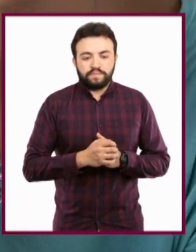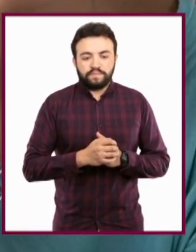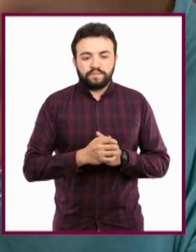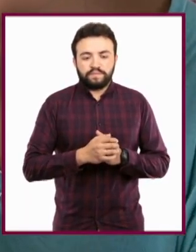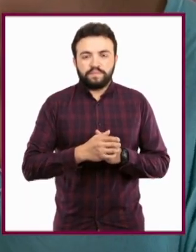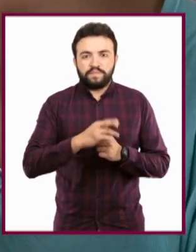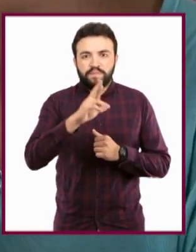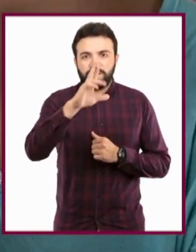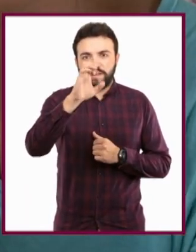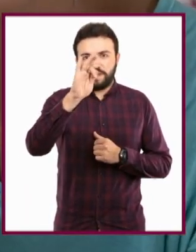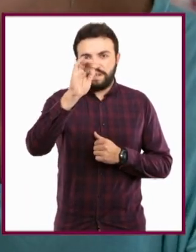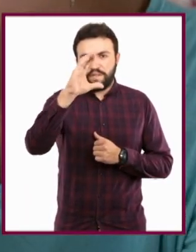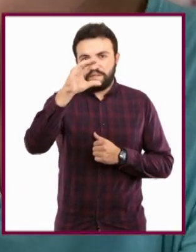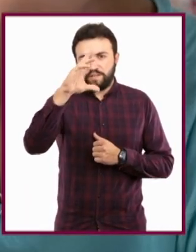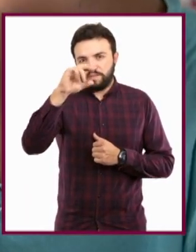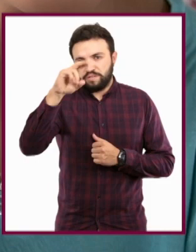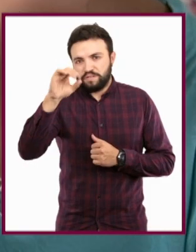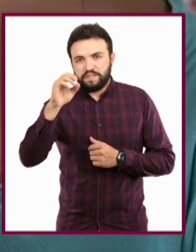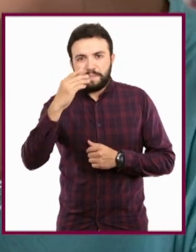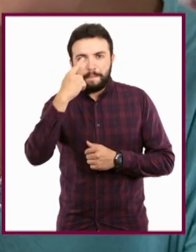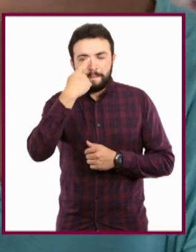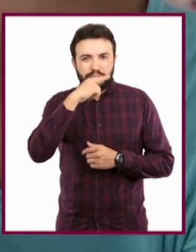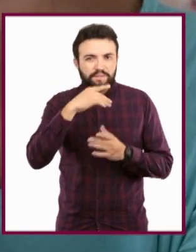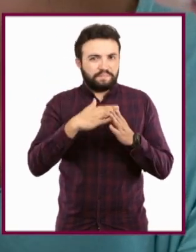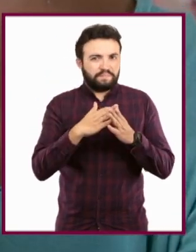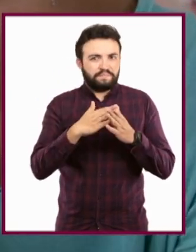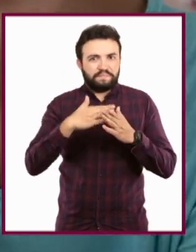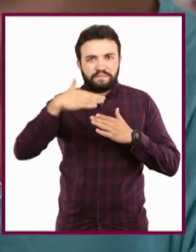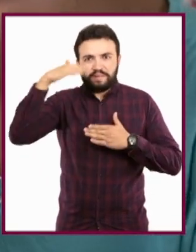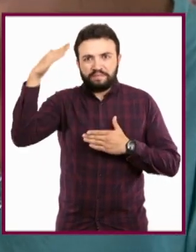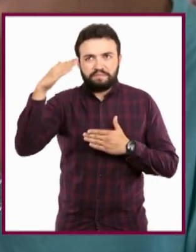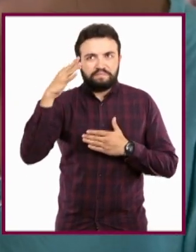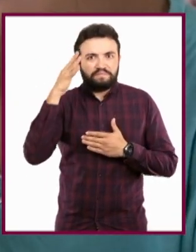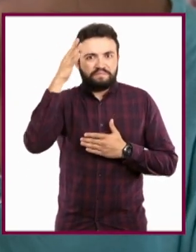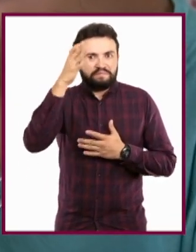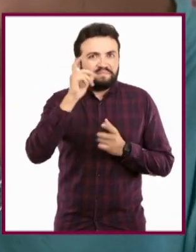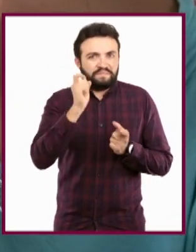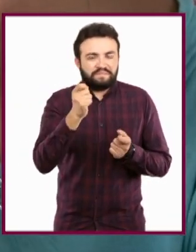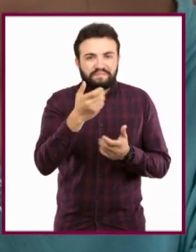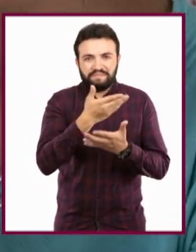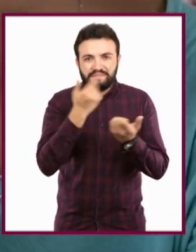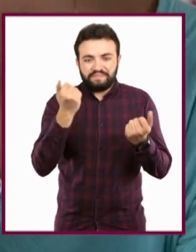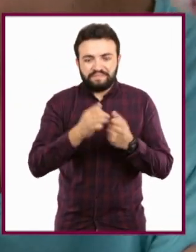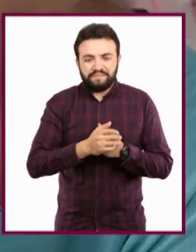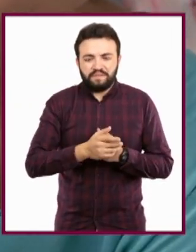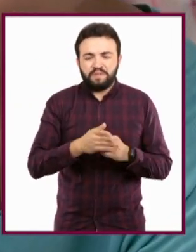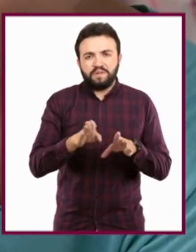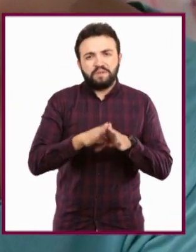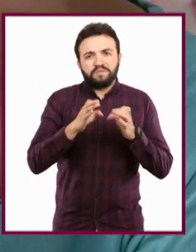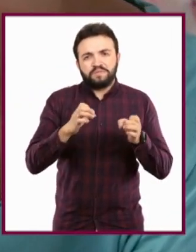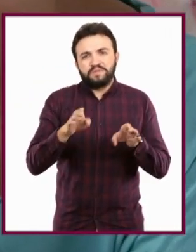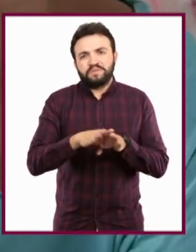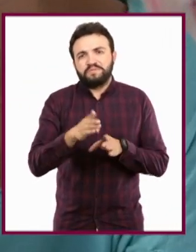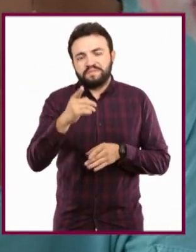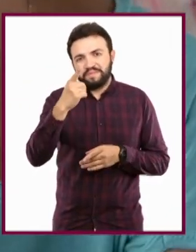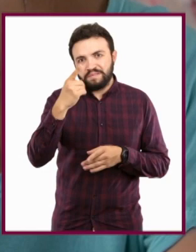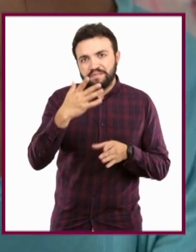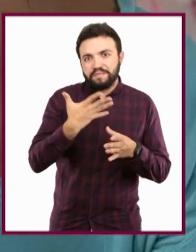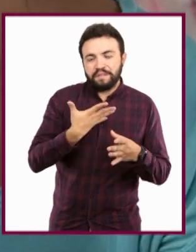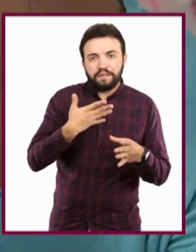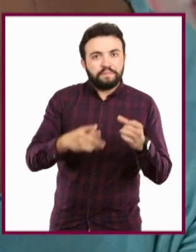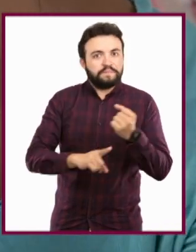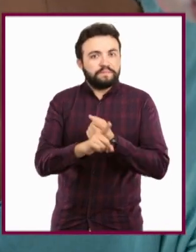¿Refacciones el más allá? Dari, te pasas. ¿Cómo estás, Julie? ¿Cómo vas con tu crisis existencial? Ay, más